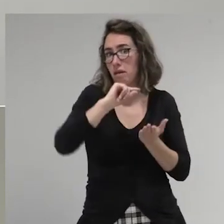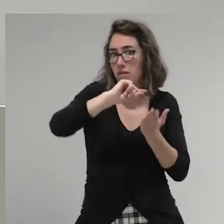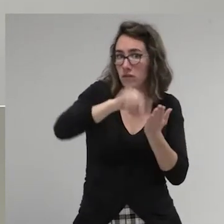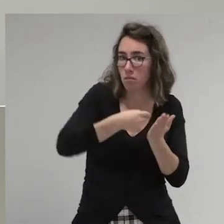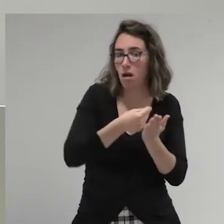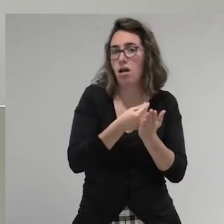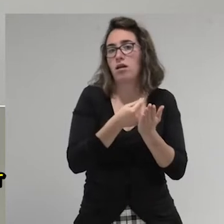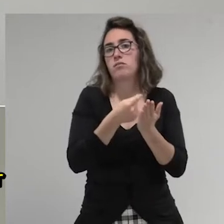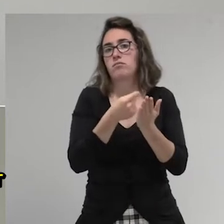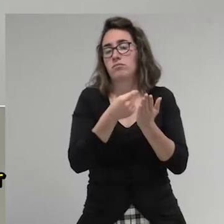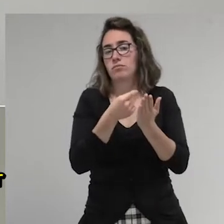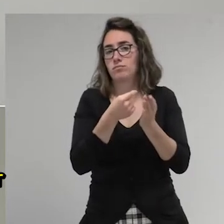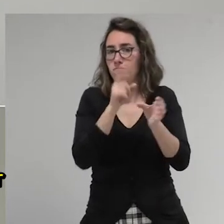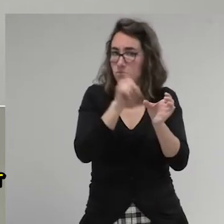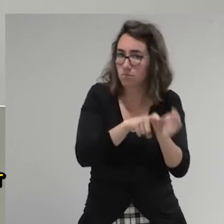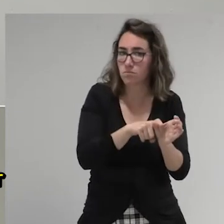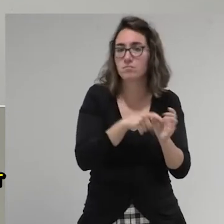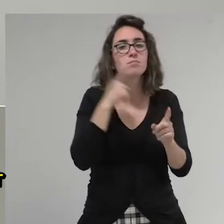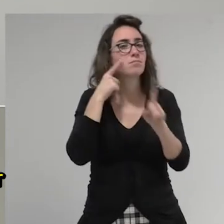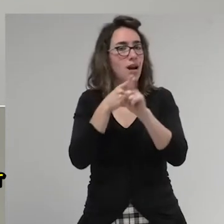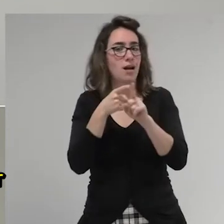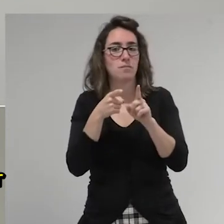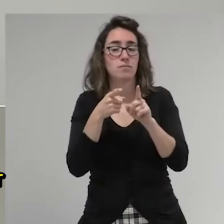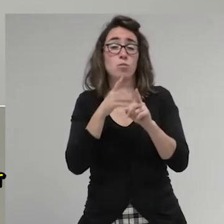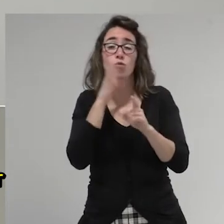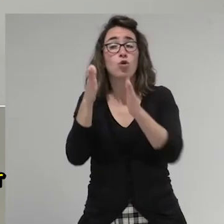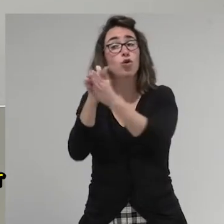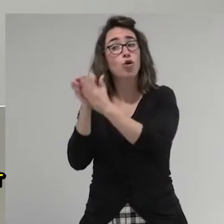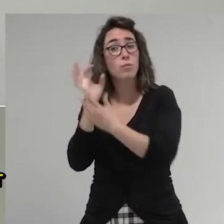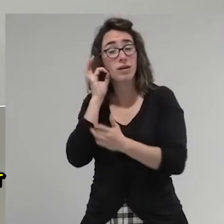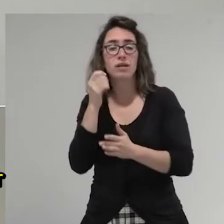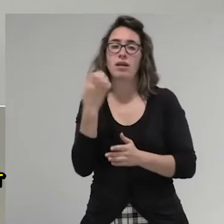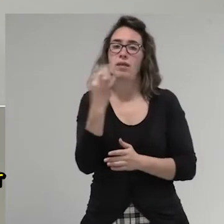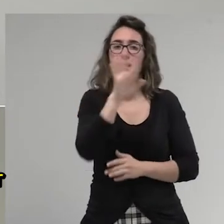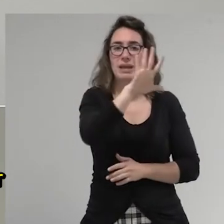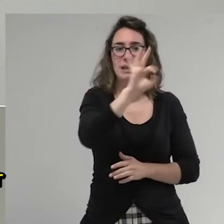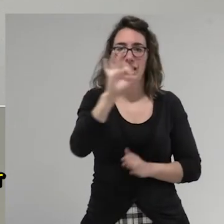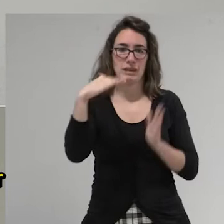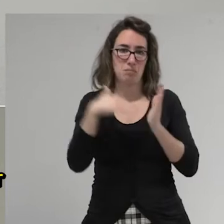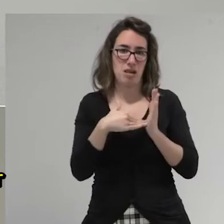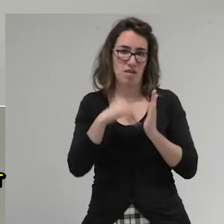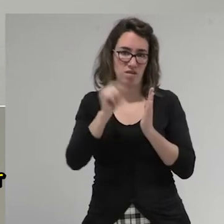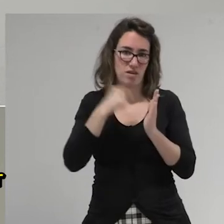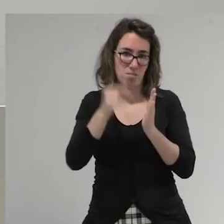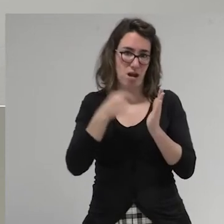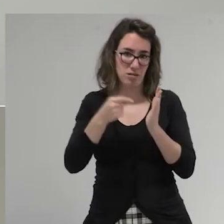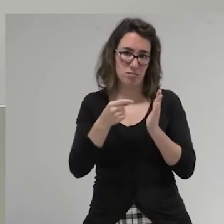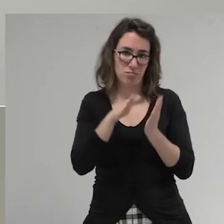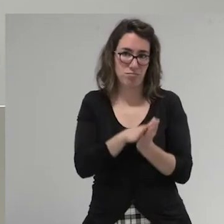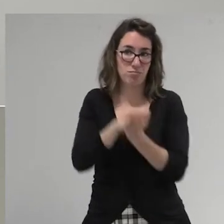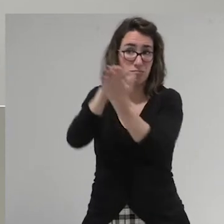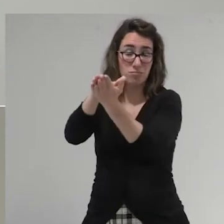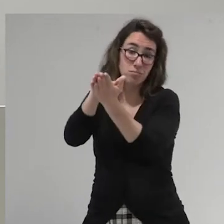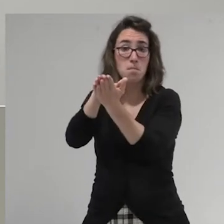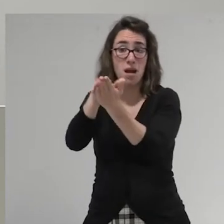firmar, y para que las compañeras tienen que presentar 500.000 firmas para que esta ILP sea